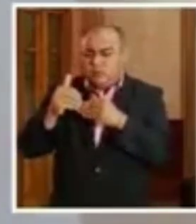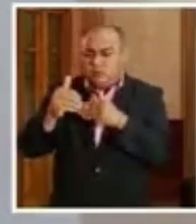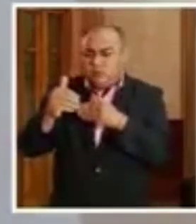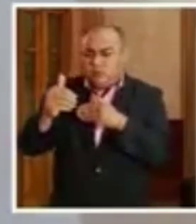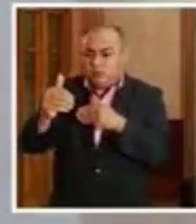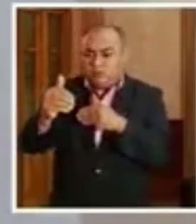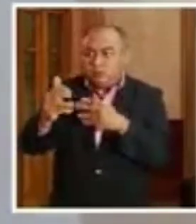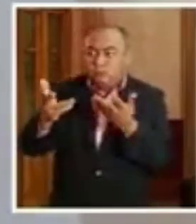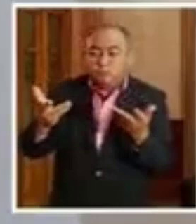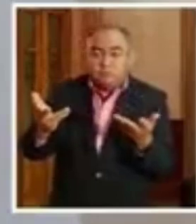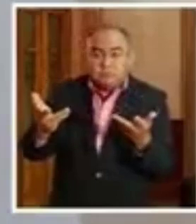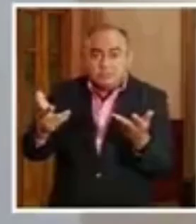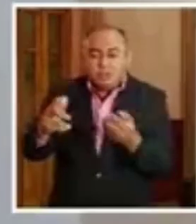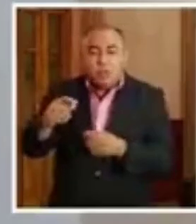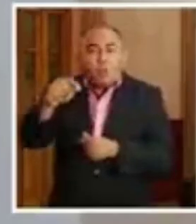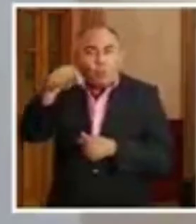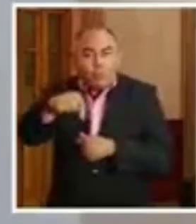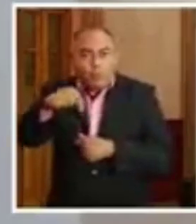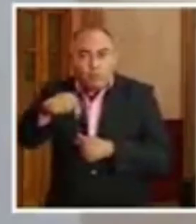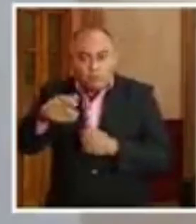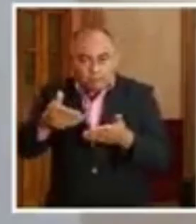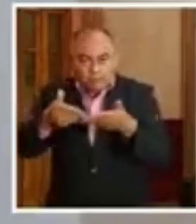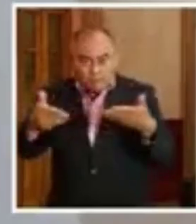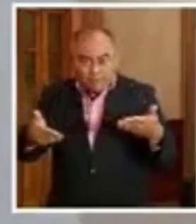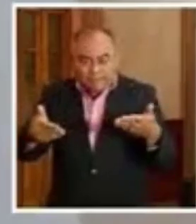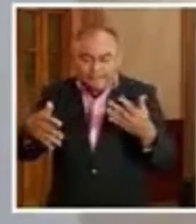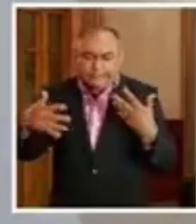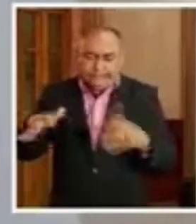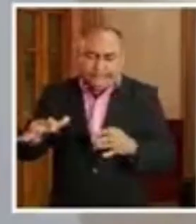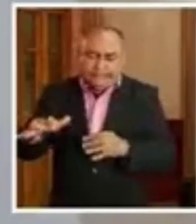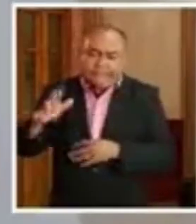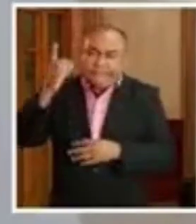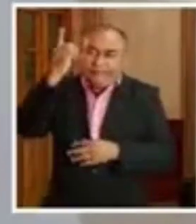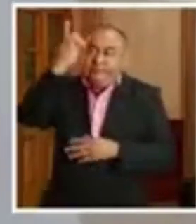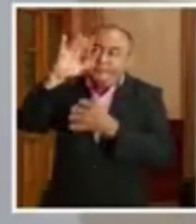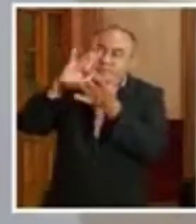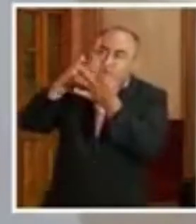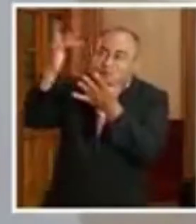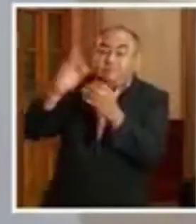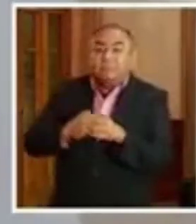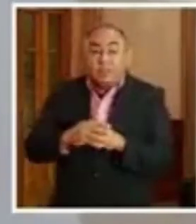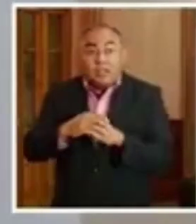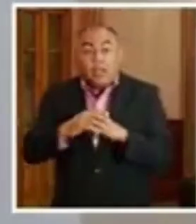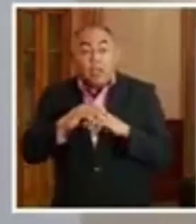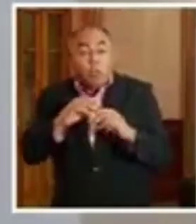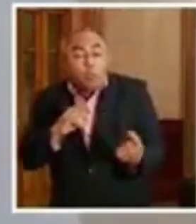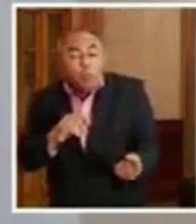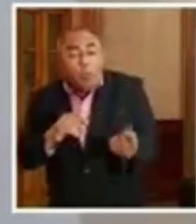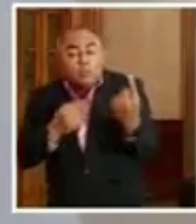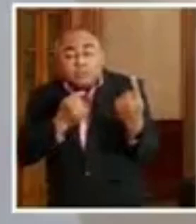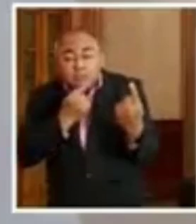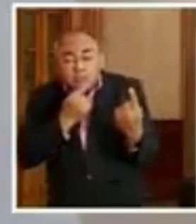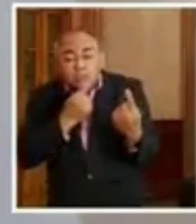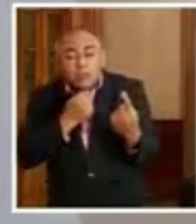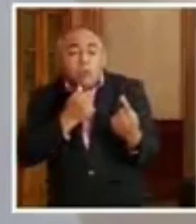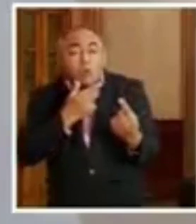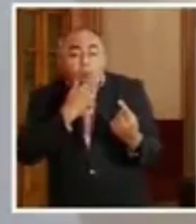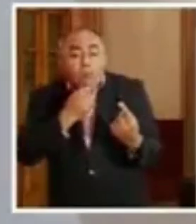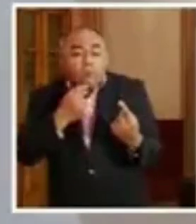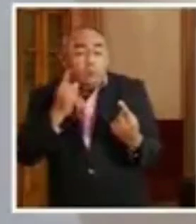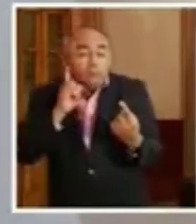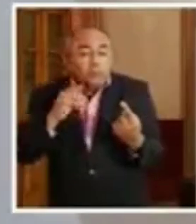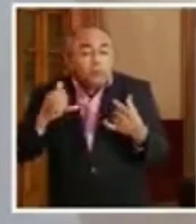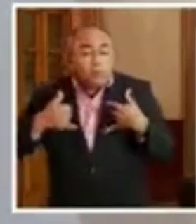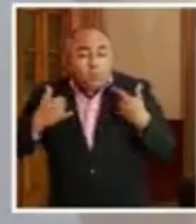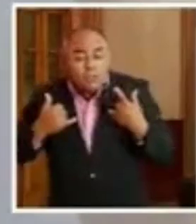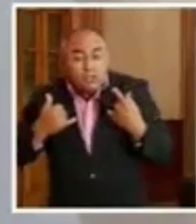y gracias a Dios no hubo un solo niño, niña o adolescente de Nuevo León